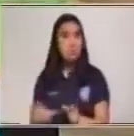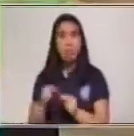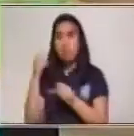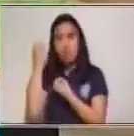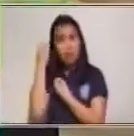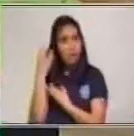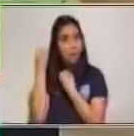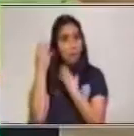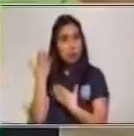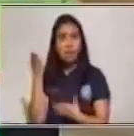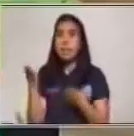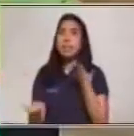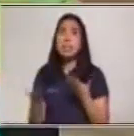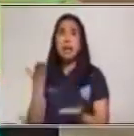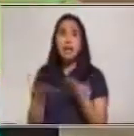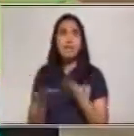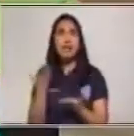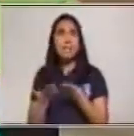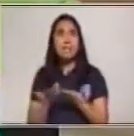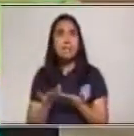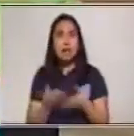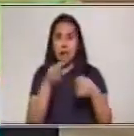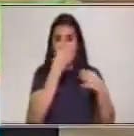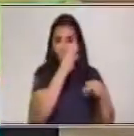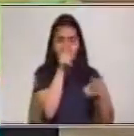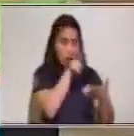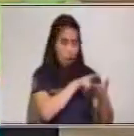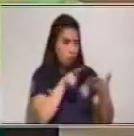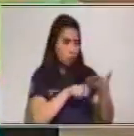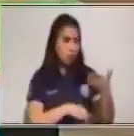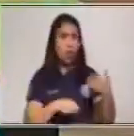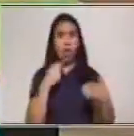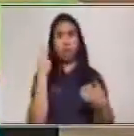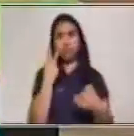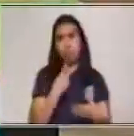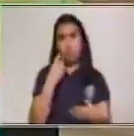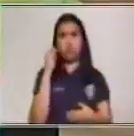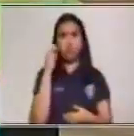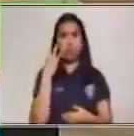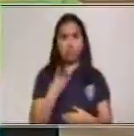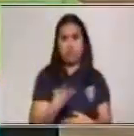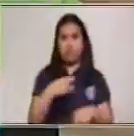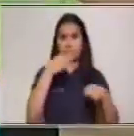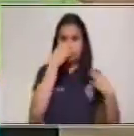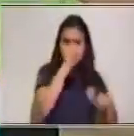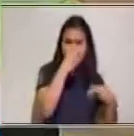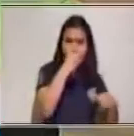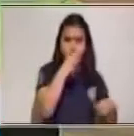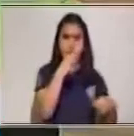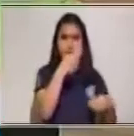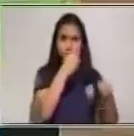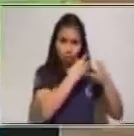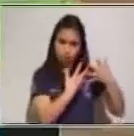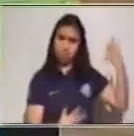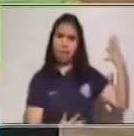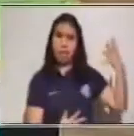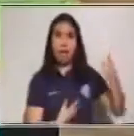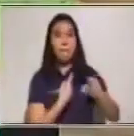vez la lectura haya sido de 2 o 3 páginas y tú la vas a reducir a un organizador gráfico.